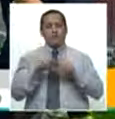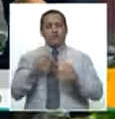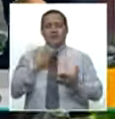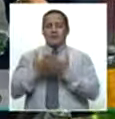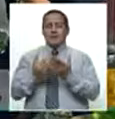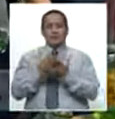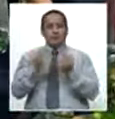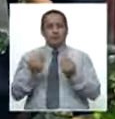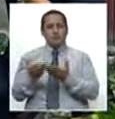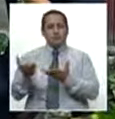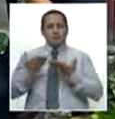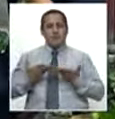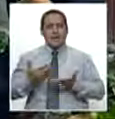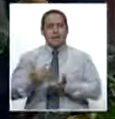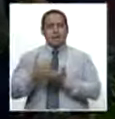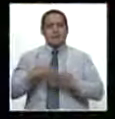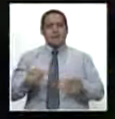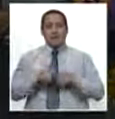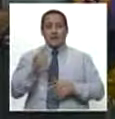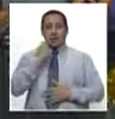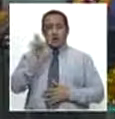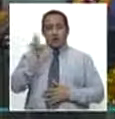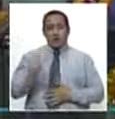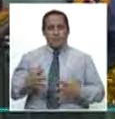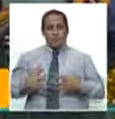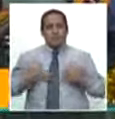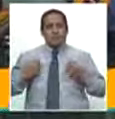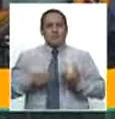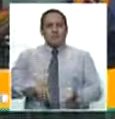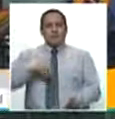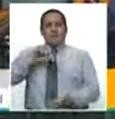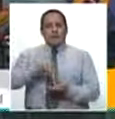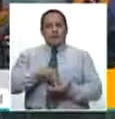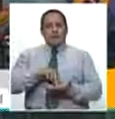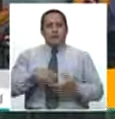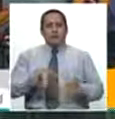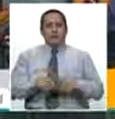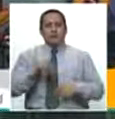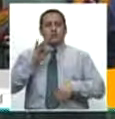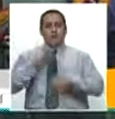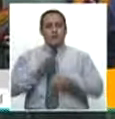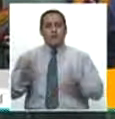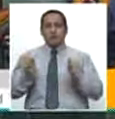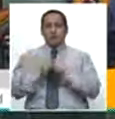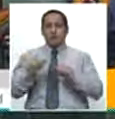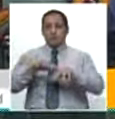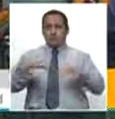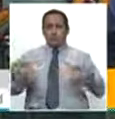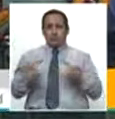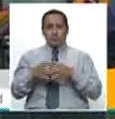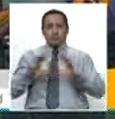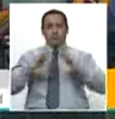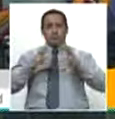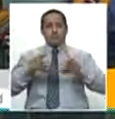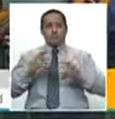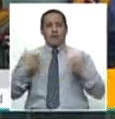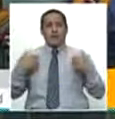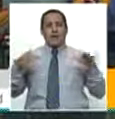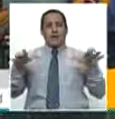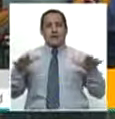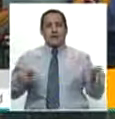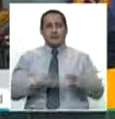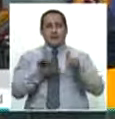Le agradecemos infinitamente la oportunidad. José David tuvo el valor de subir al escenario y de tocar junto con Mundo Alas. Y